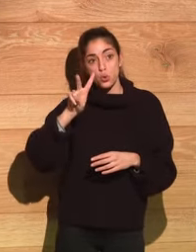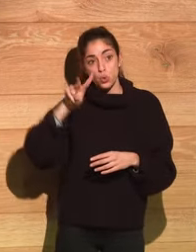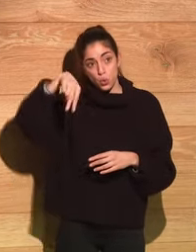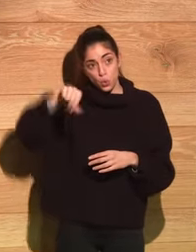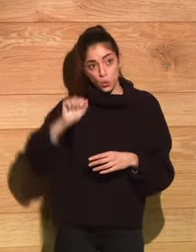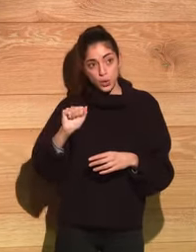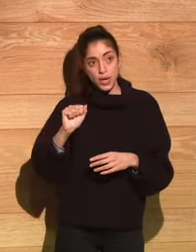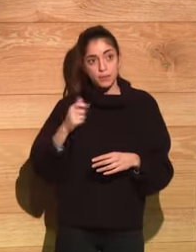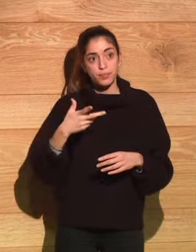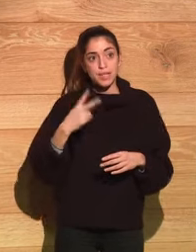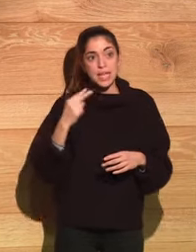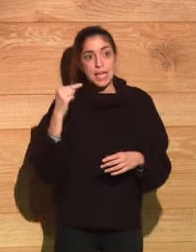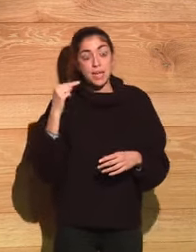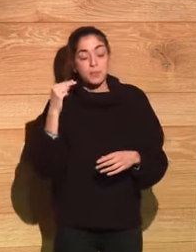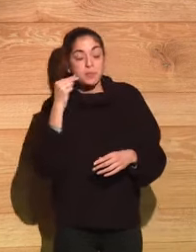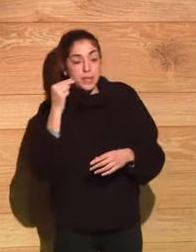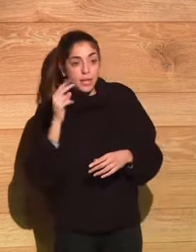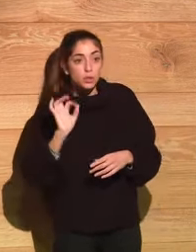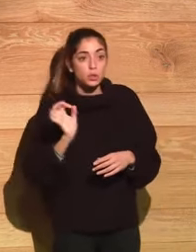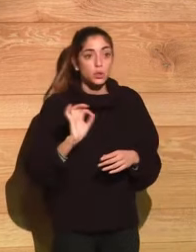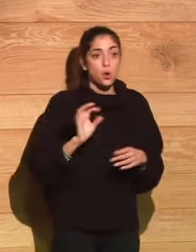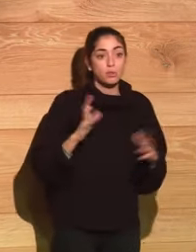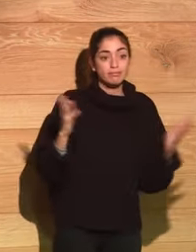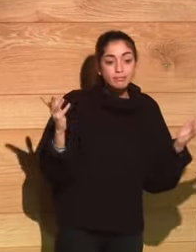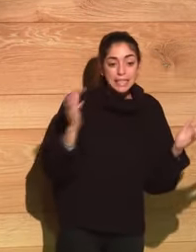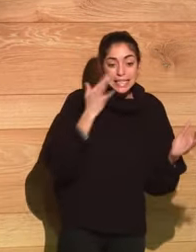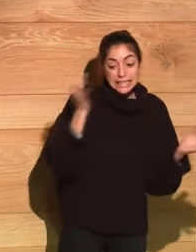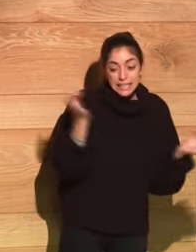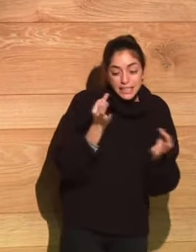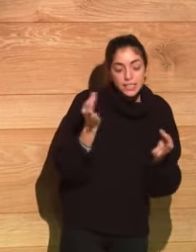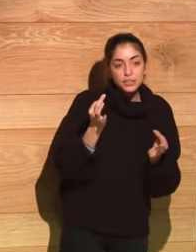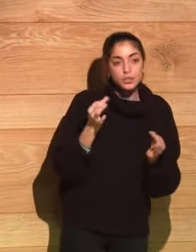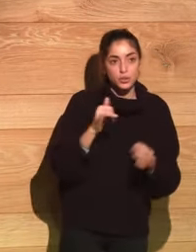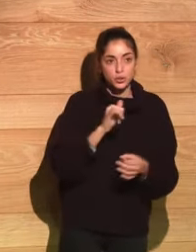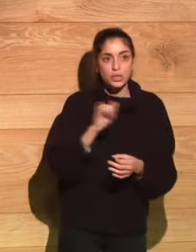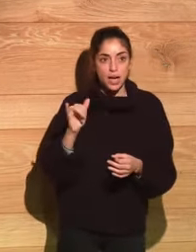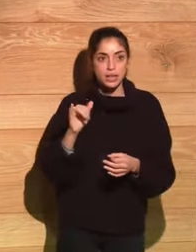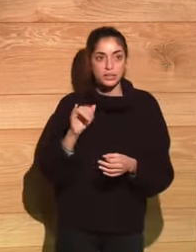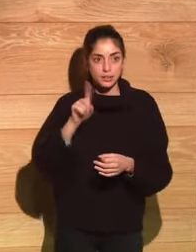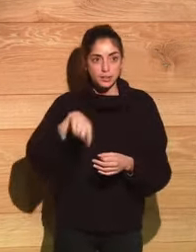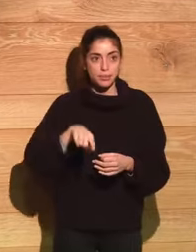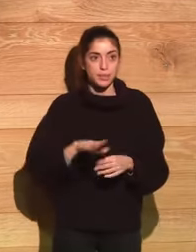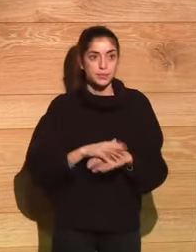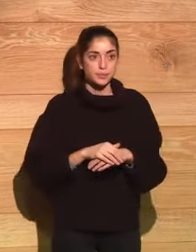y habría tenido que pensar más de una vez alguna de las líneas que ha escrito.